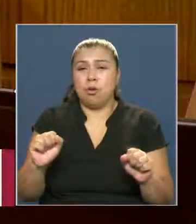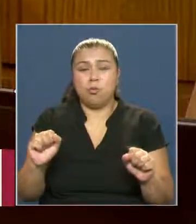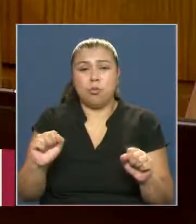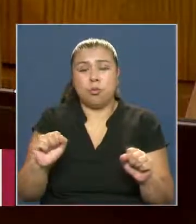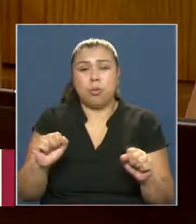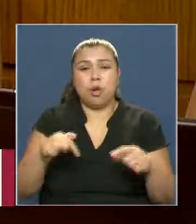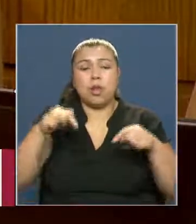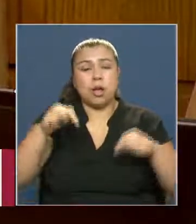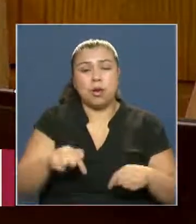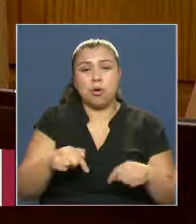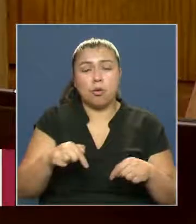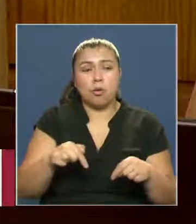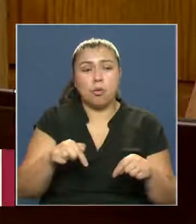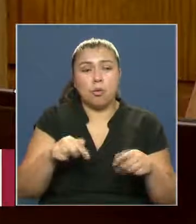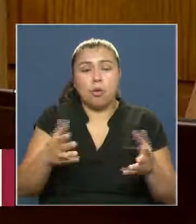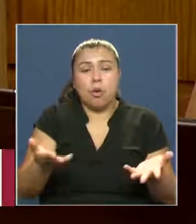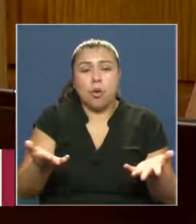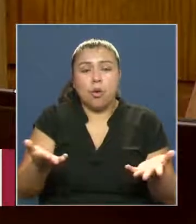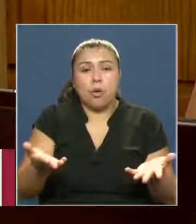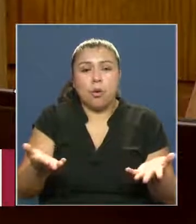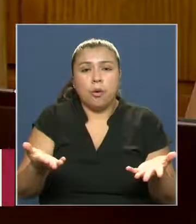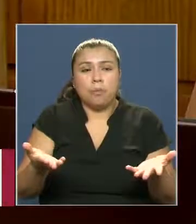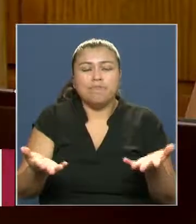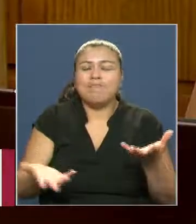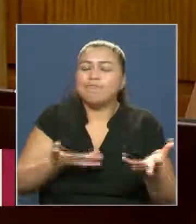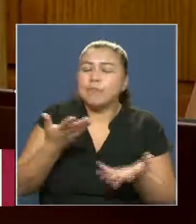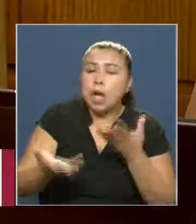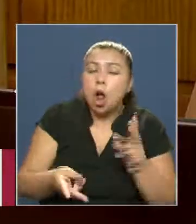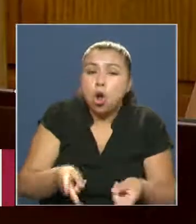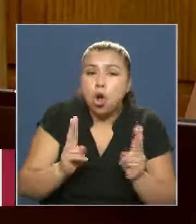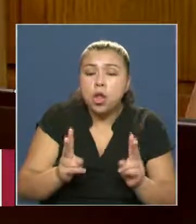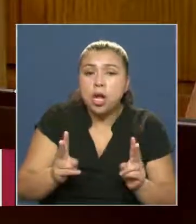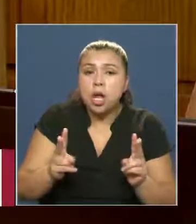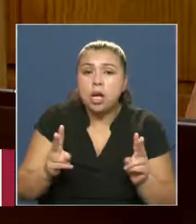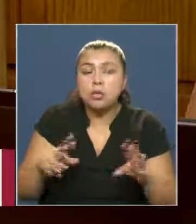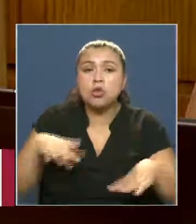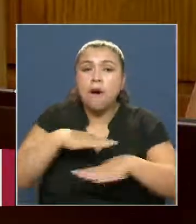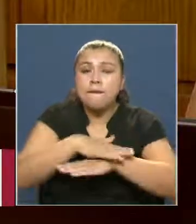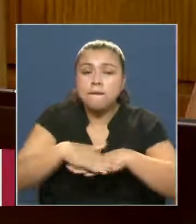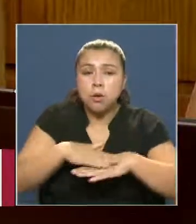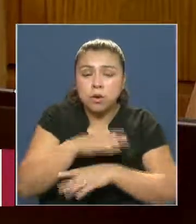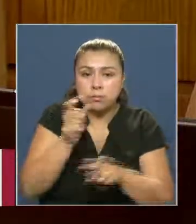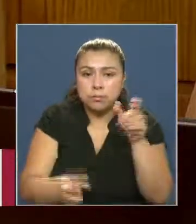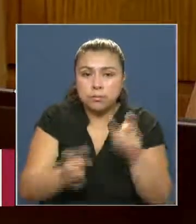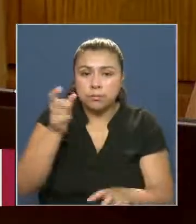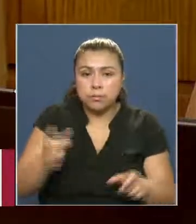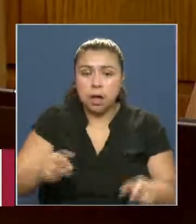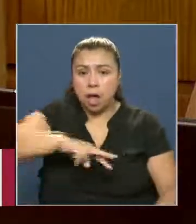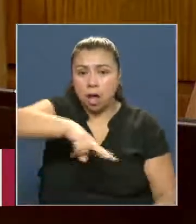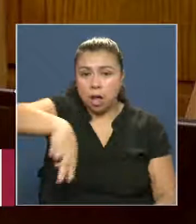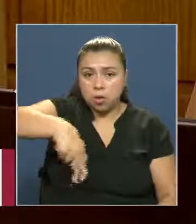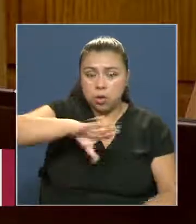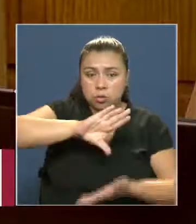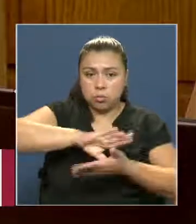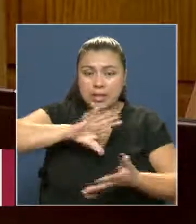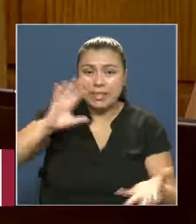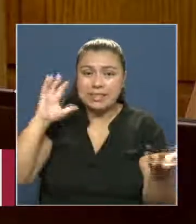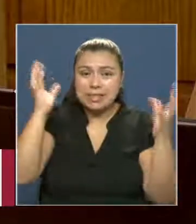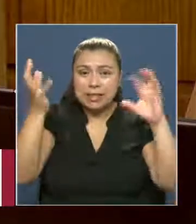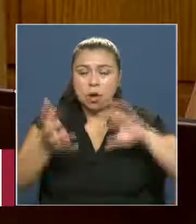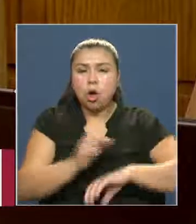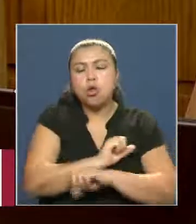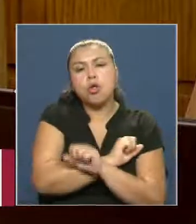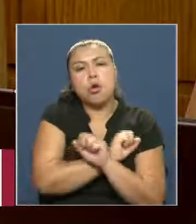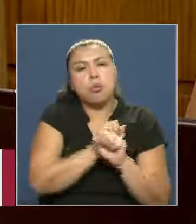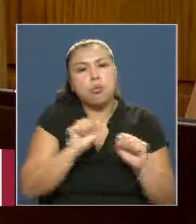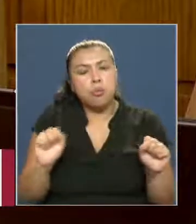mercado, a que los derechos fundamentales de las personas en nuestro país y en el mundo no